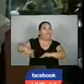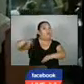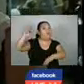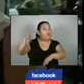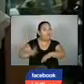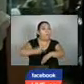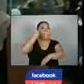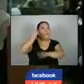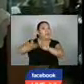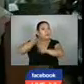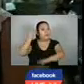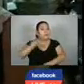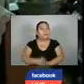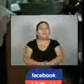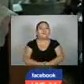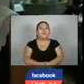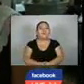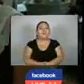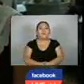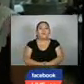doble.